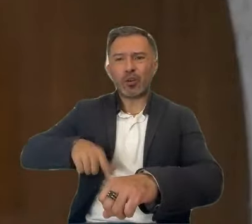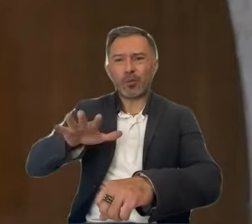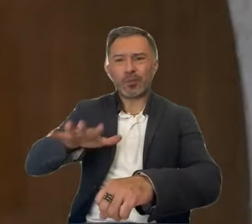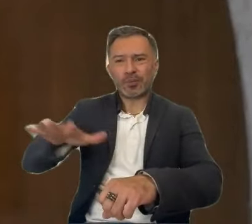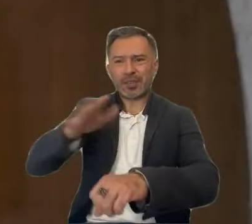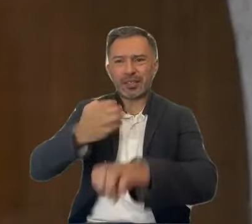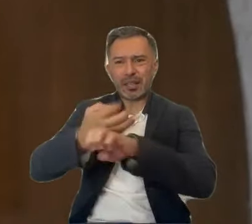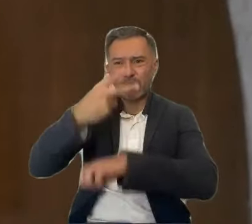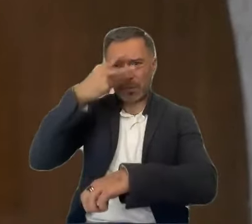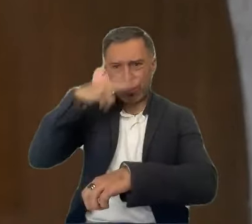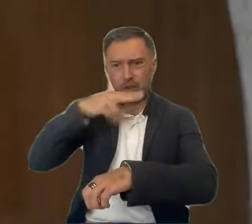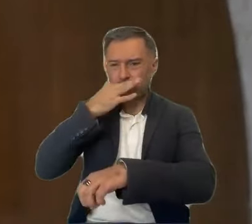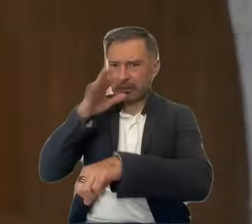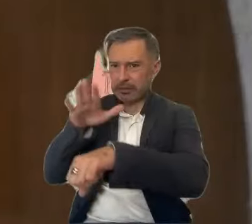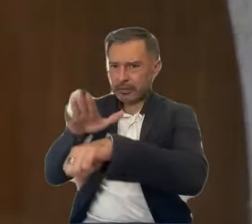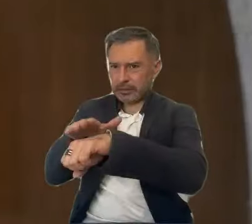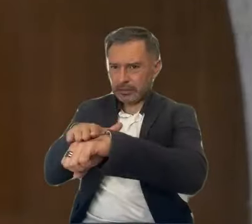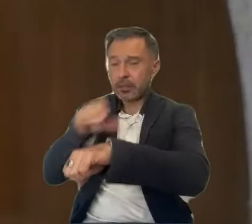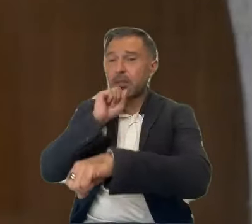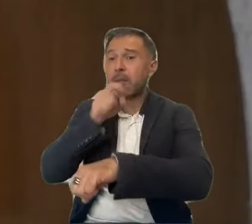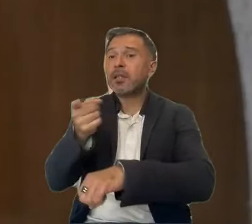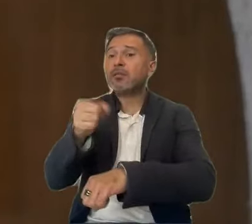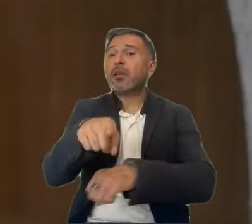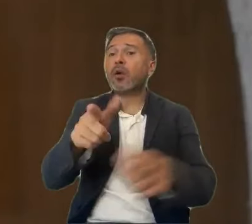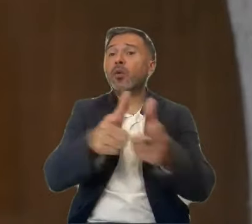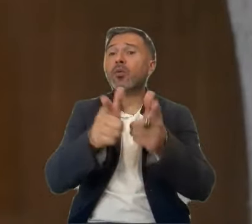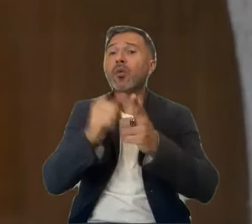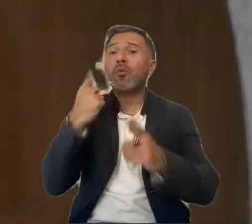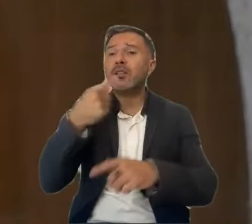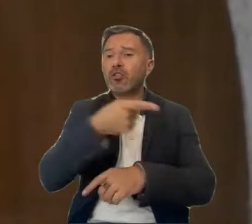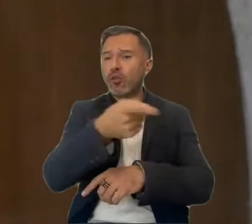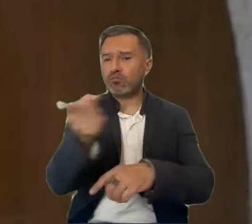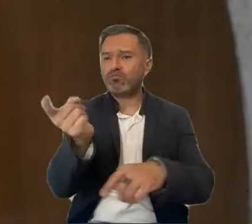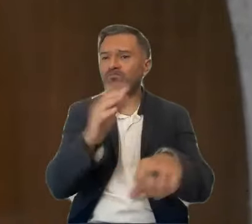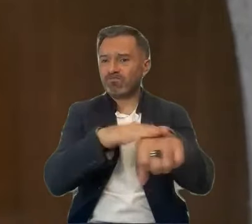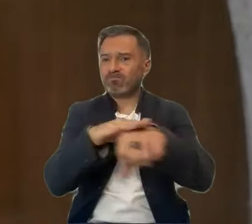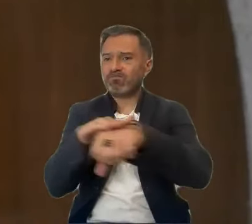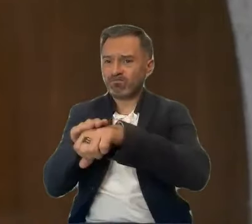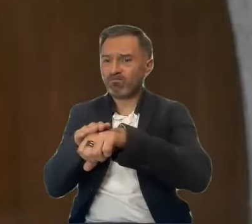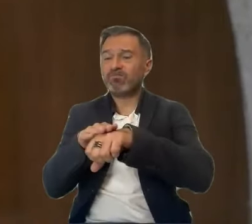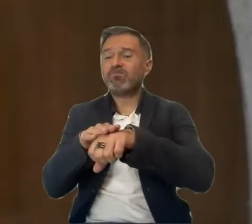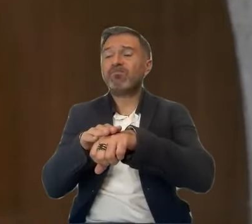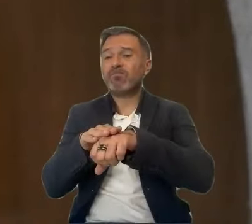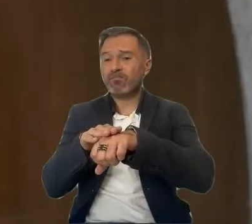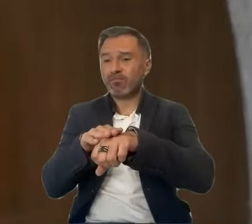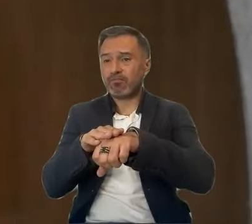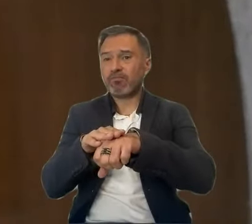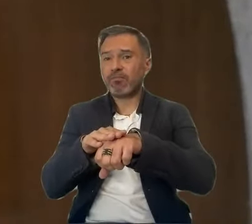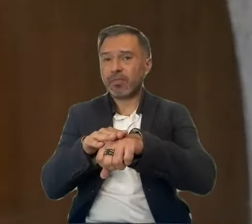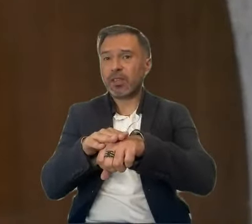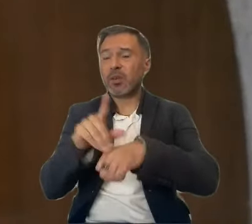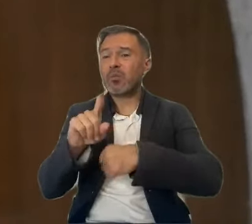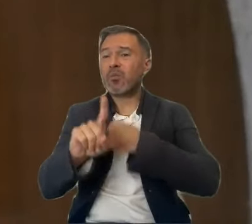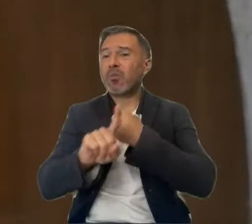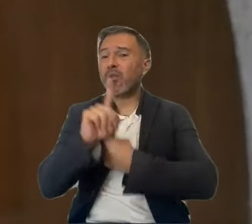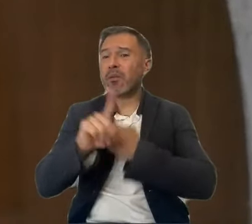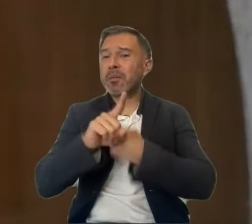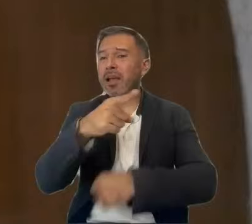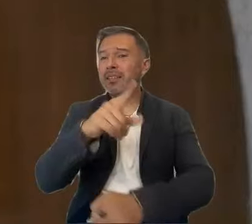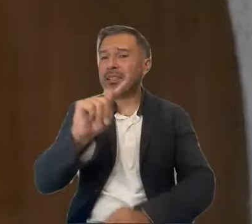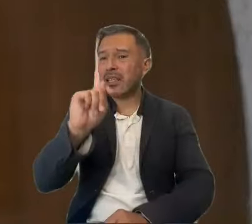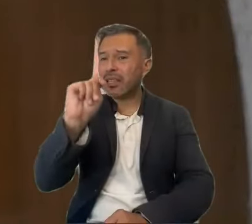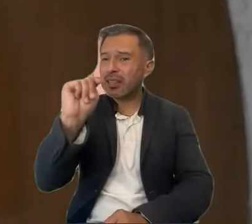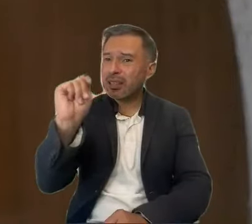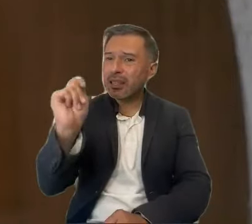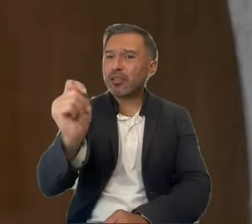los partidos políticos para que se solucione el problema del Tecnológico Regional de